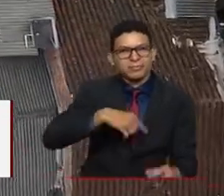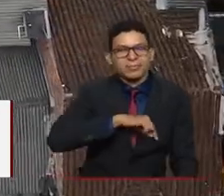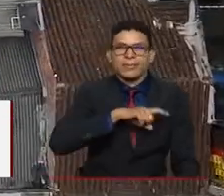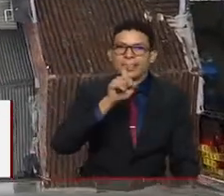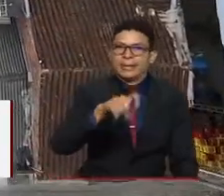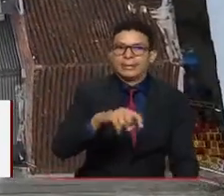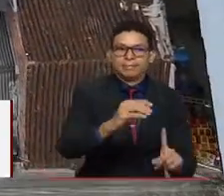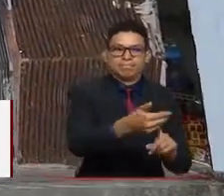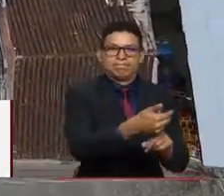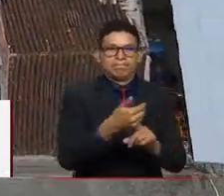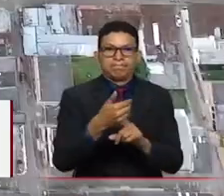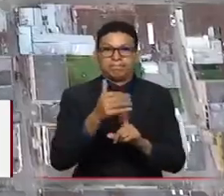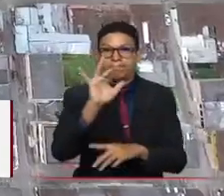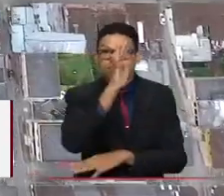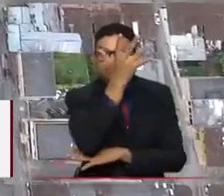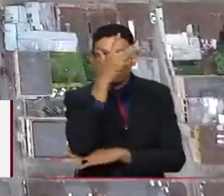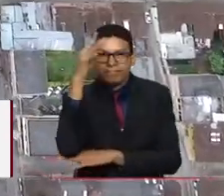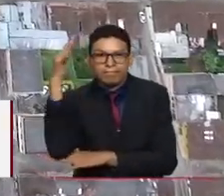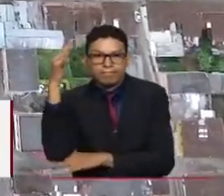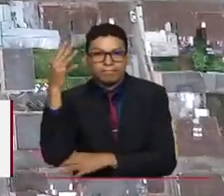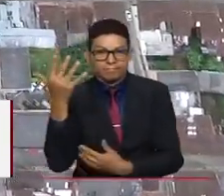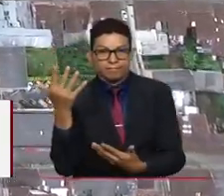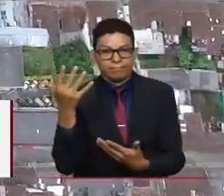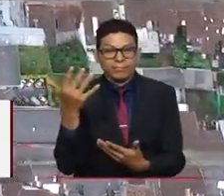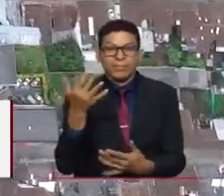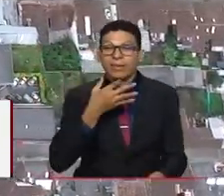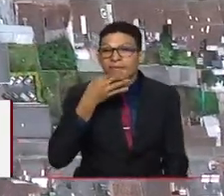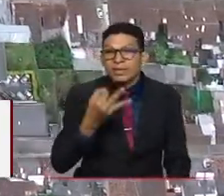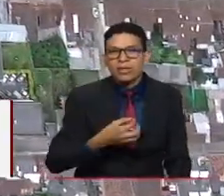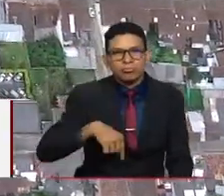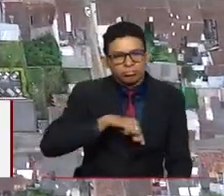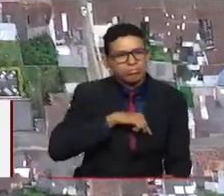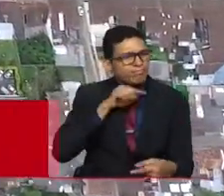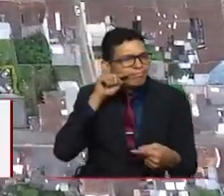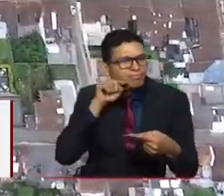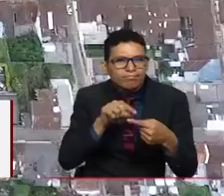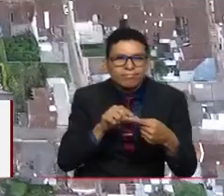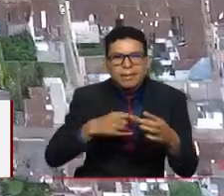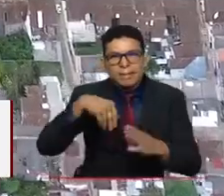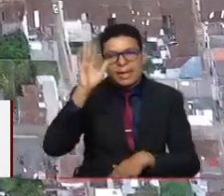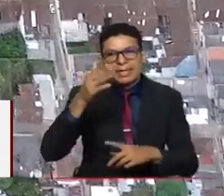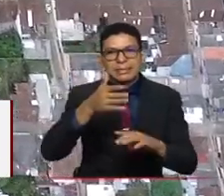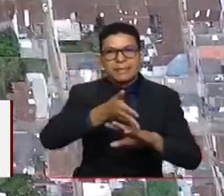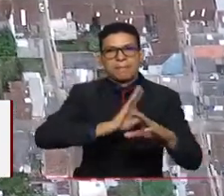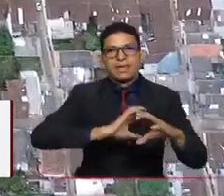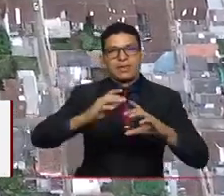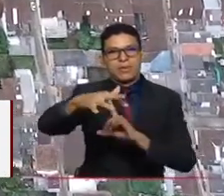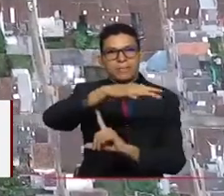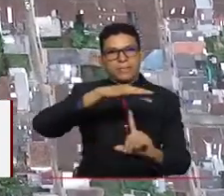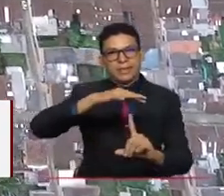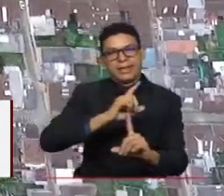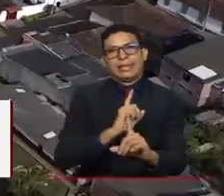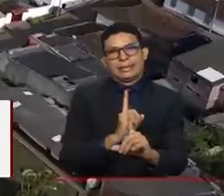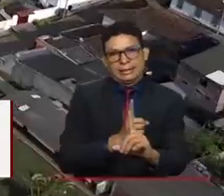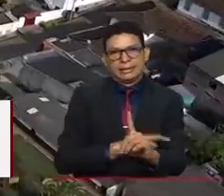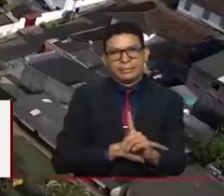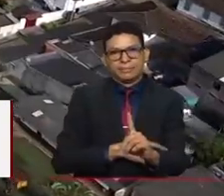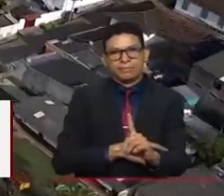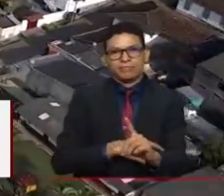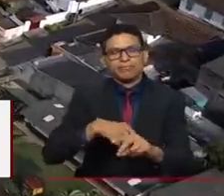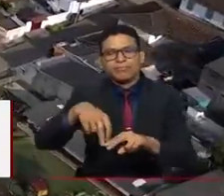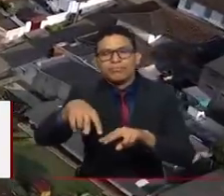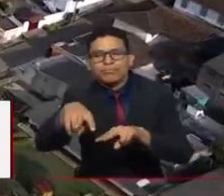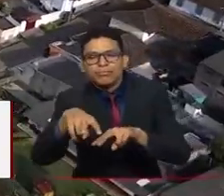proteger los bosques eh la verdad le vamos a apostar mucho al medio ambiente eh al